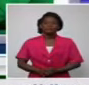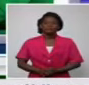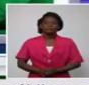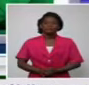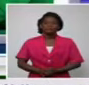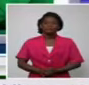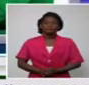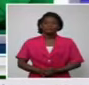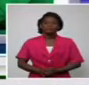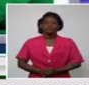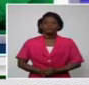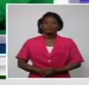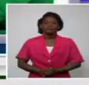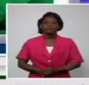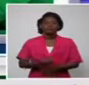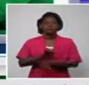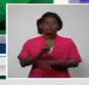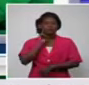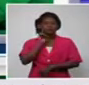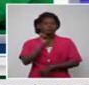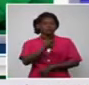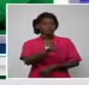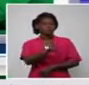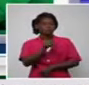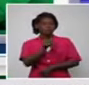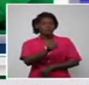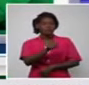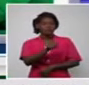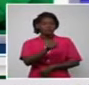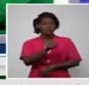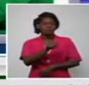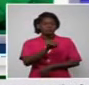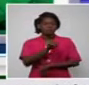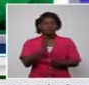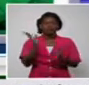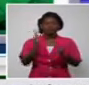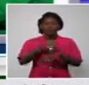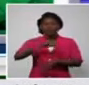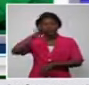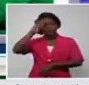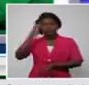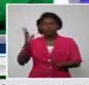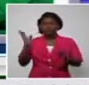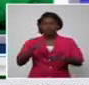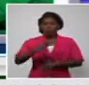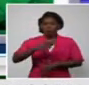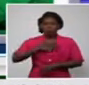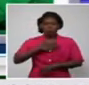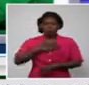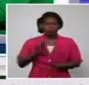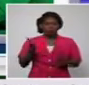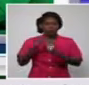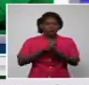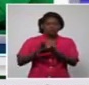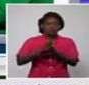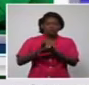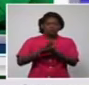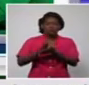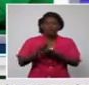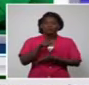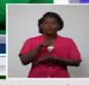estaban totalmente asintomáticos. Ahí está oscilando, 50,